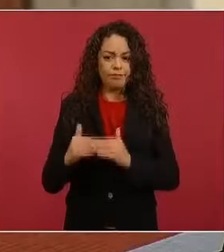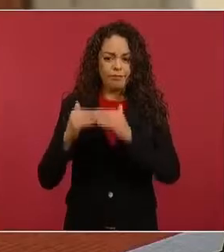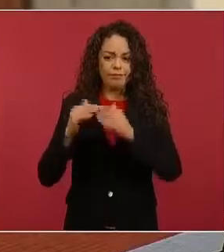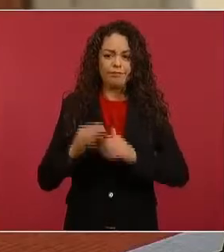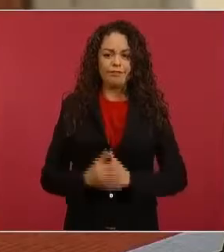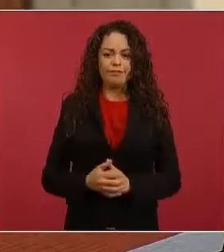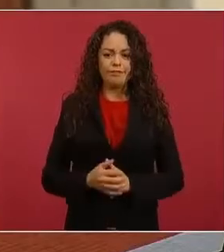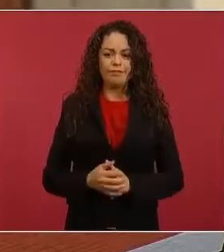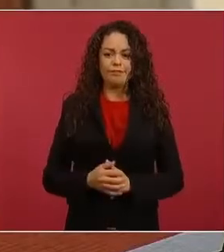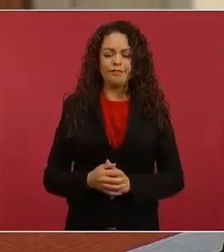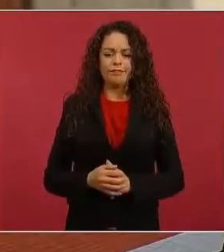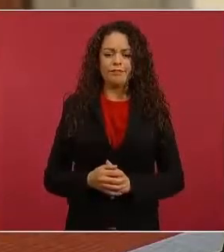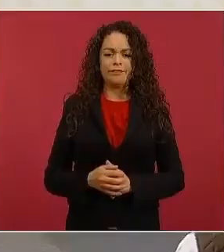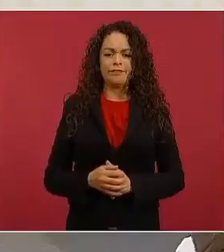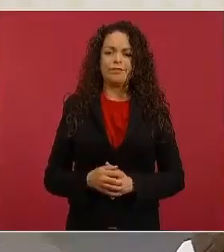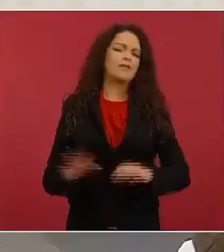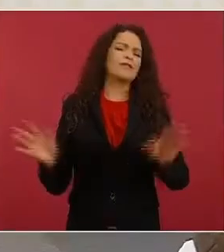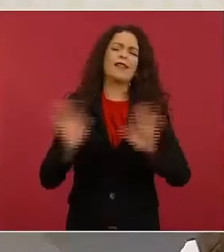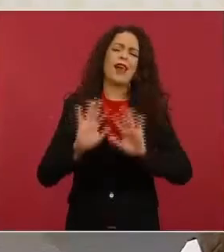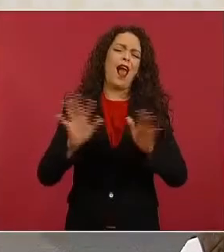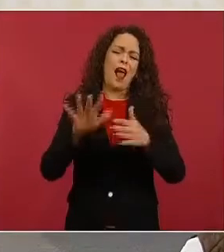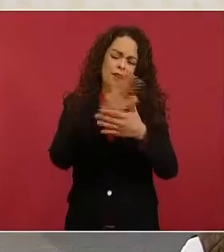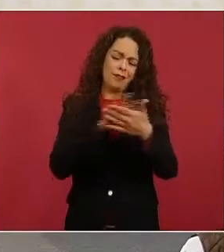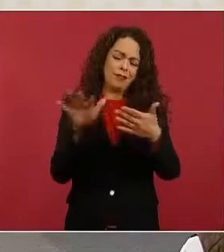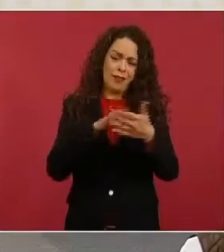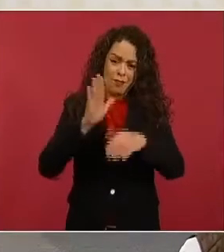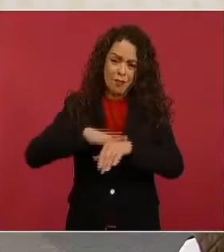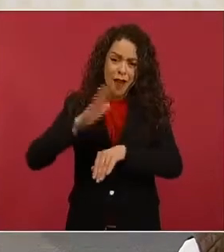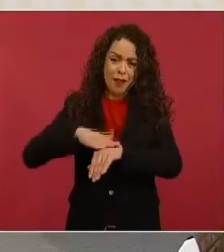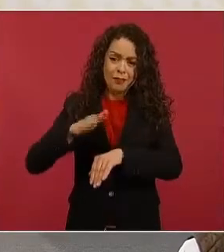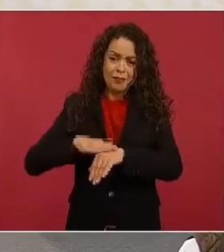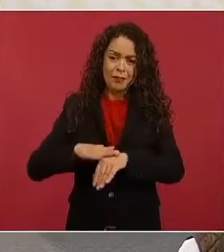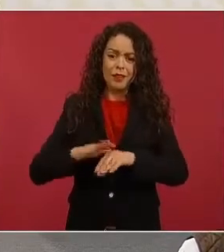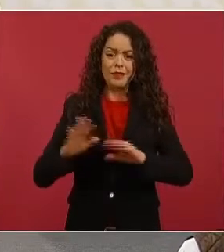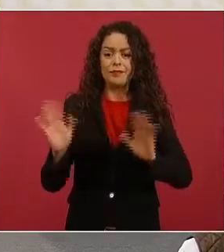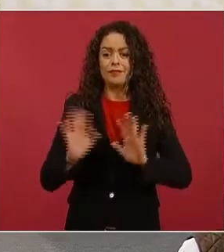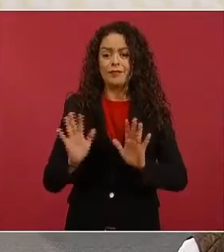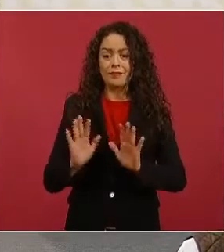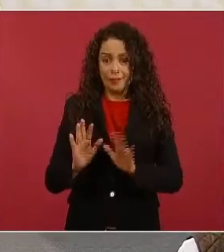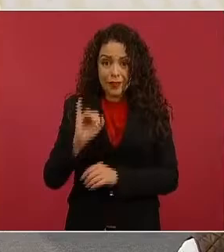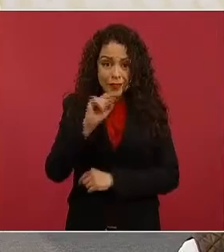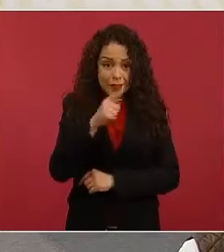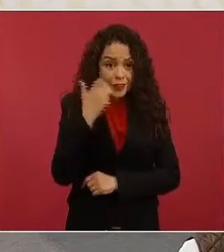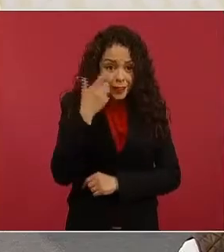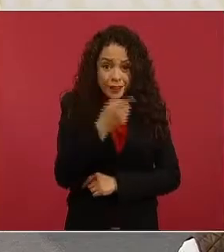Bueno, ya no lo voy a seguir leyendo, ¿no? Ustedes. Vamos a seguir.